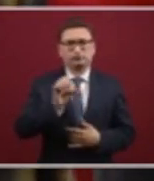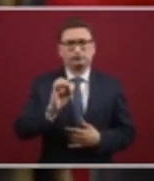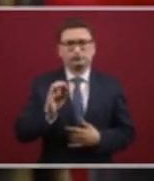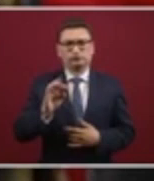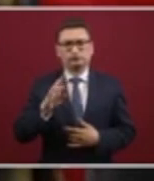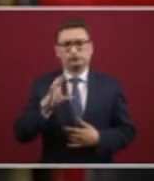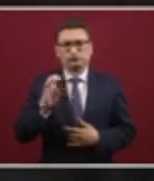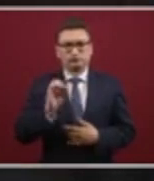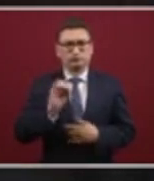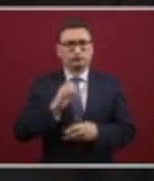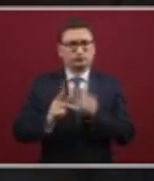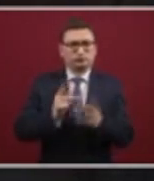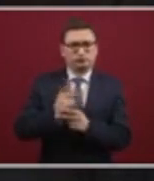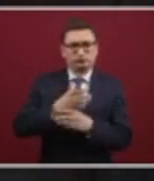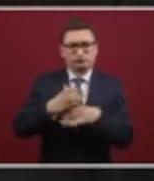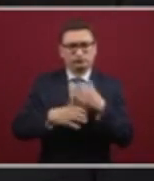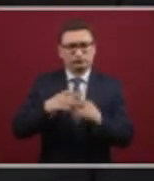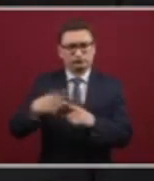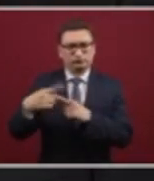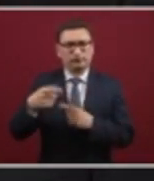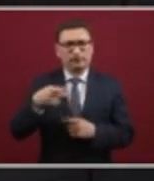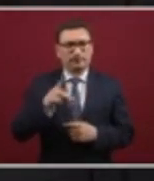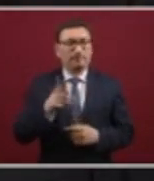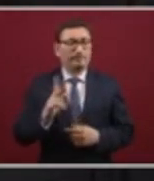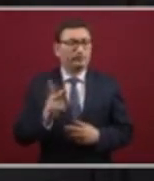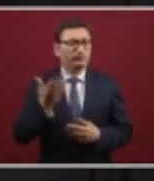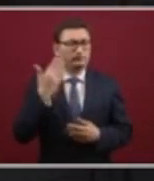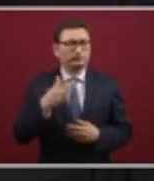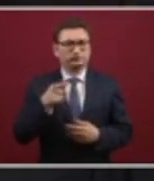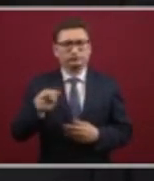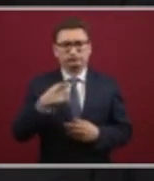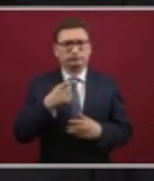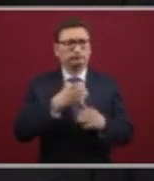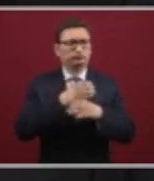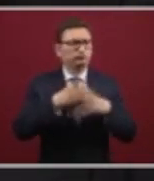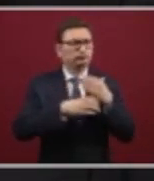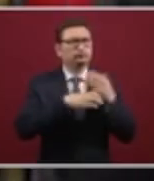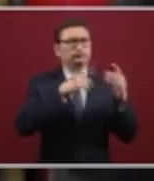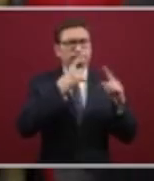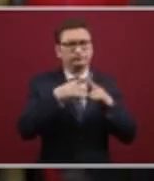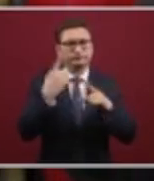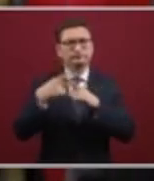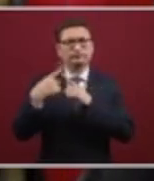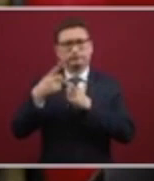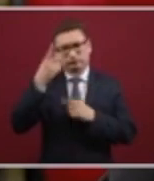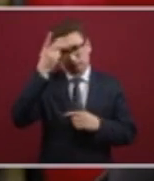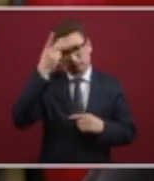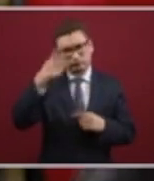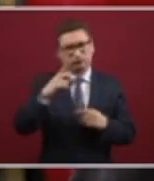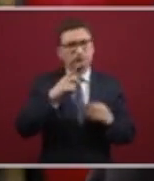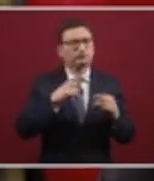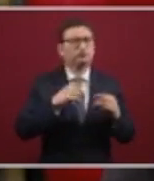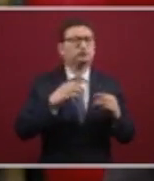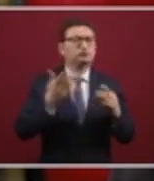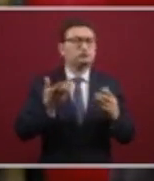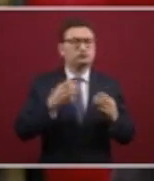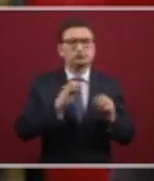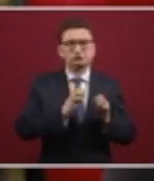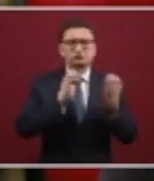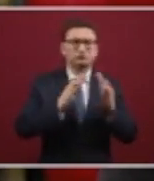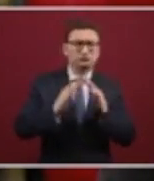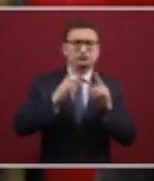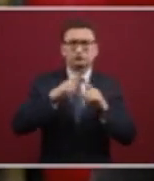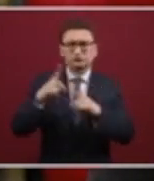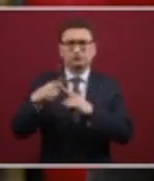Comodato. Preguntarle, ¿sabe usted cuántos inmuebles, cuántas propiedades están en Comodato? Hay algunas que están a